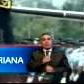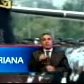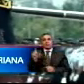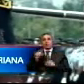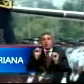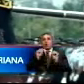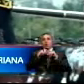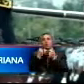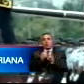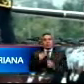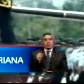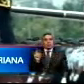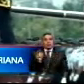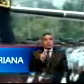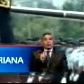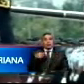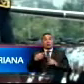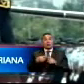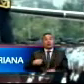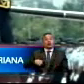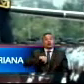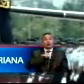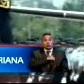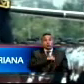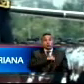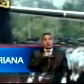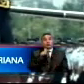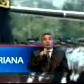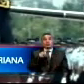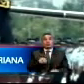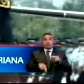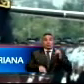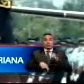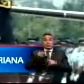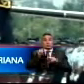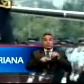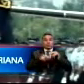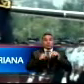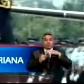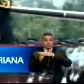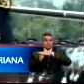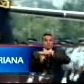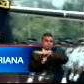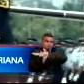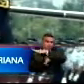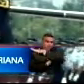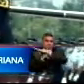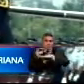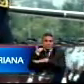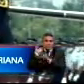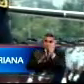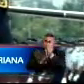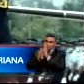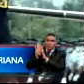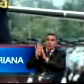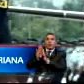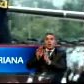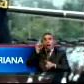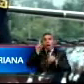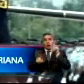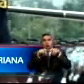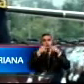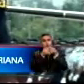gremiales. Mientras nosotros reconstruimos el Ecuador, hay quienes